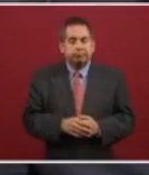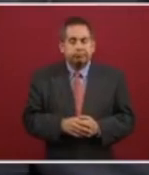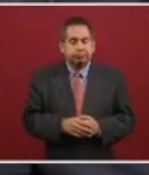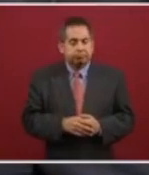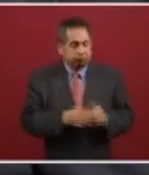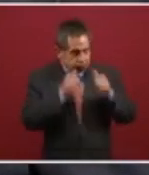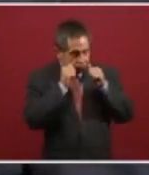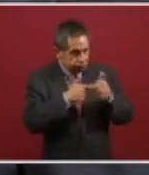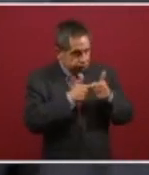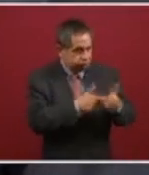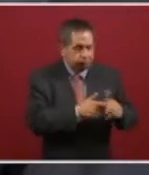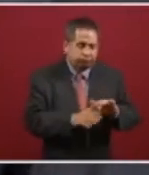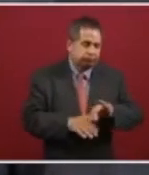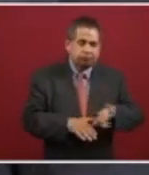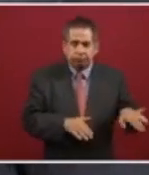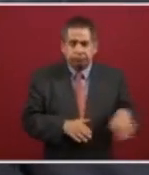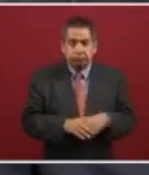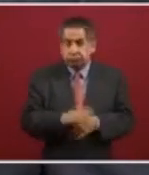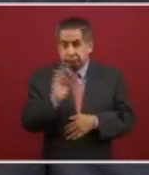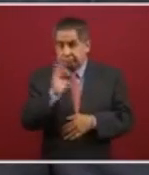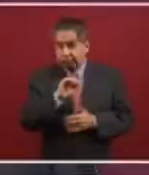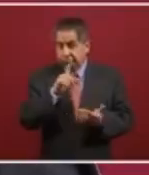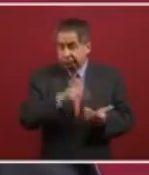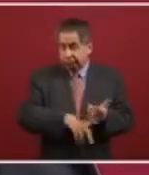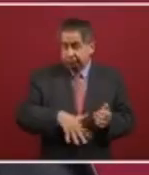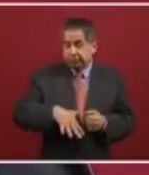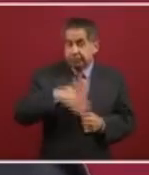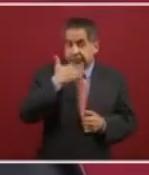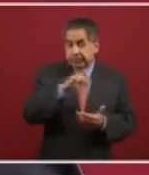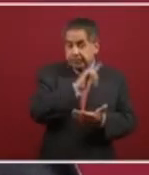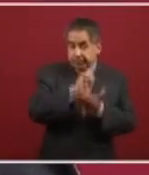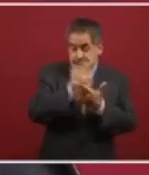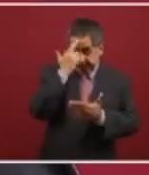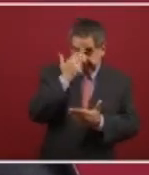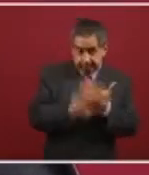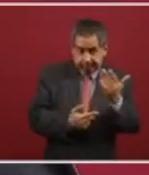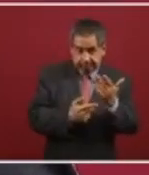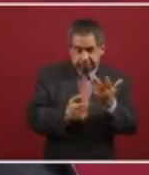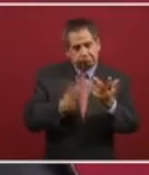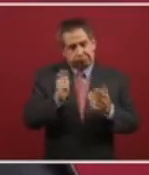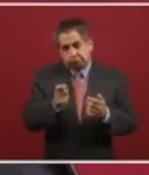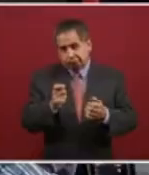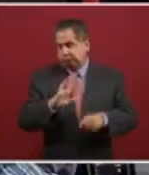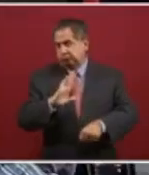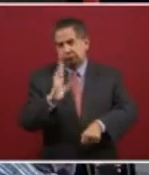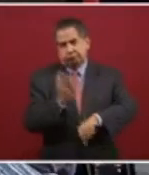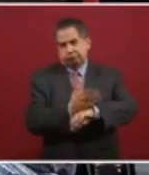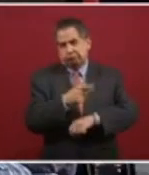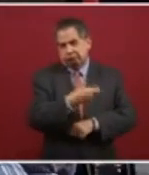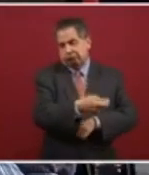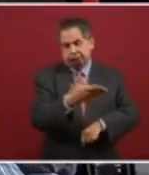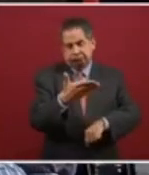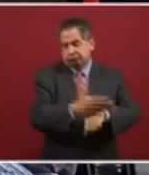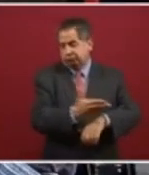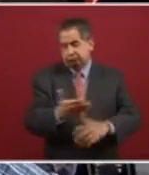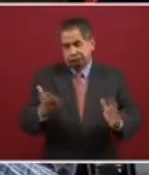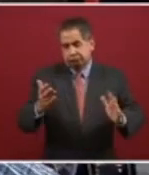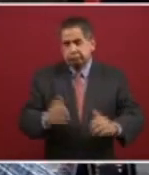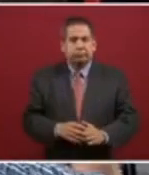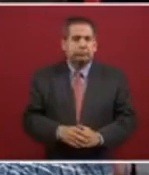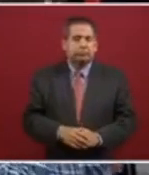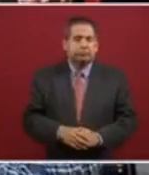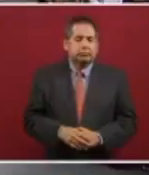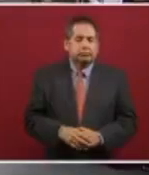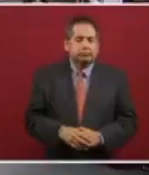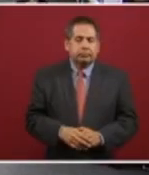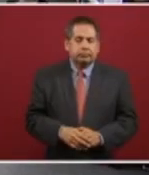tomada en cuenta, y si cometen delitos van a ser castigados. El ministro le entregó el informe,